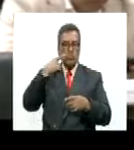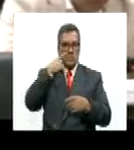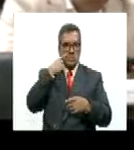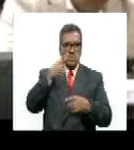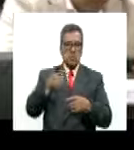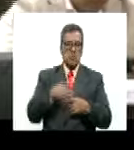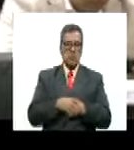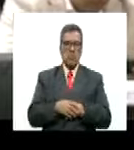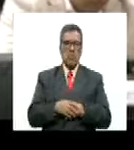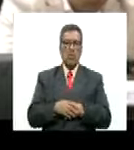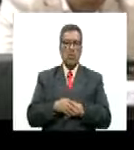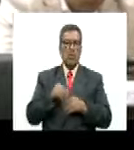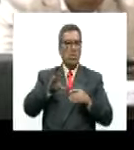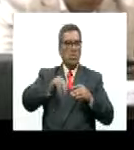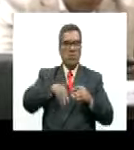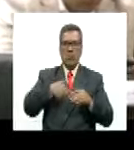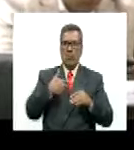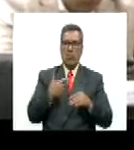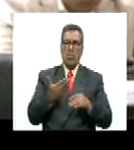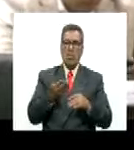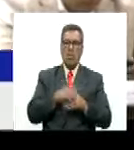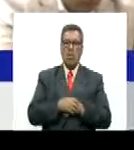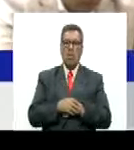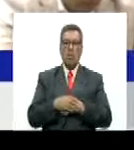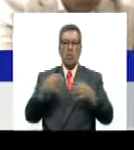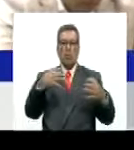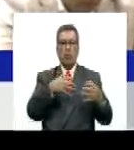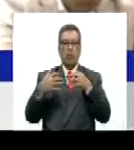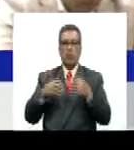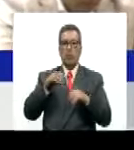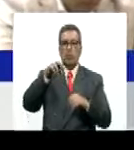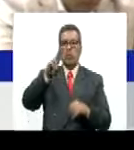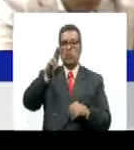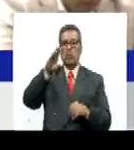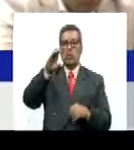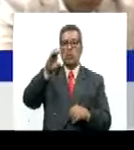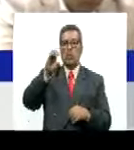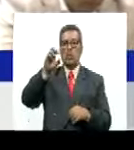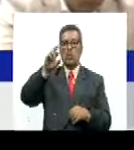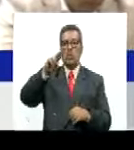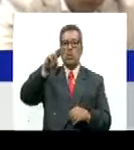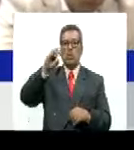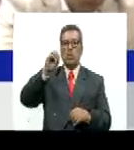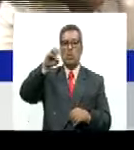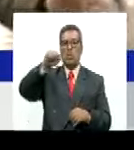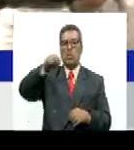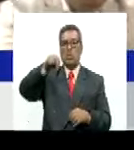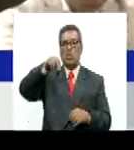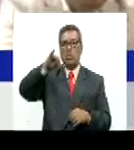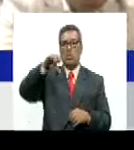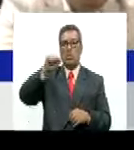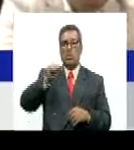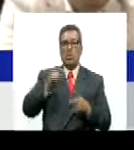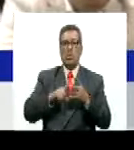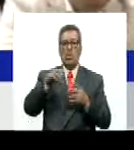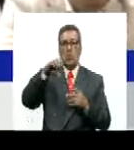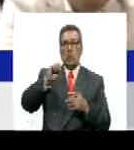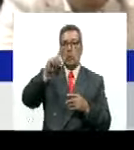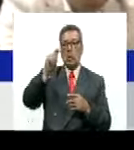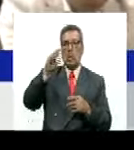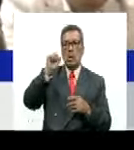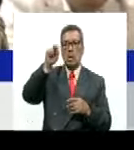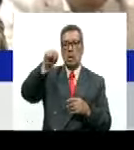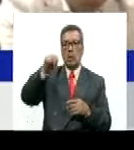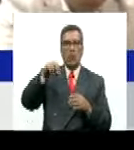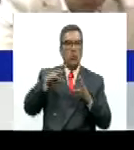observando. Su incapacidad en la guerra de Ucrania, de su instrumento de guerra, la OTAN no ha podido con